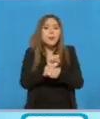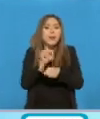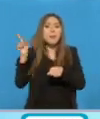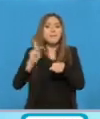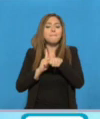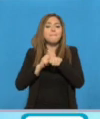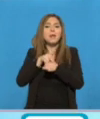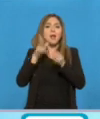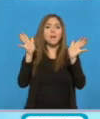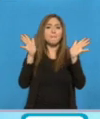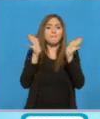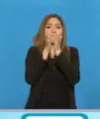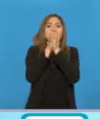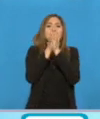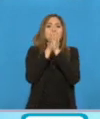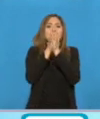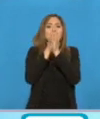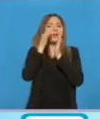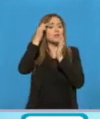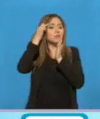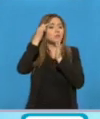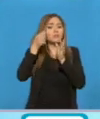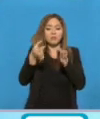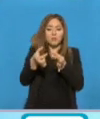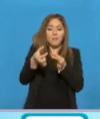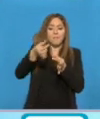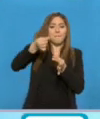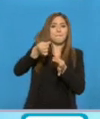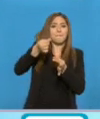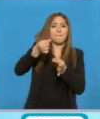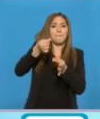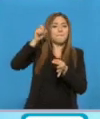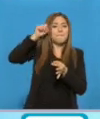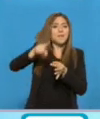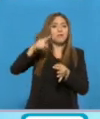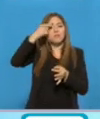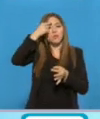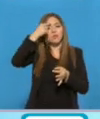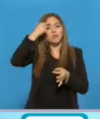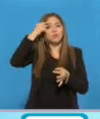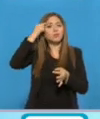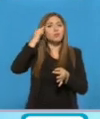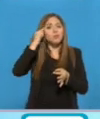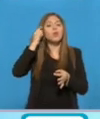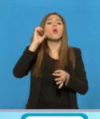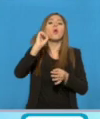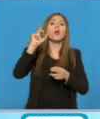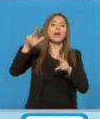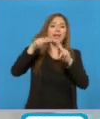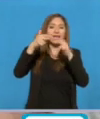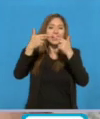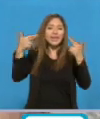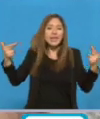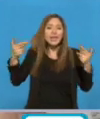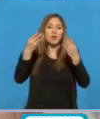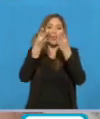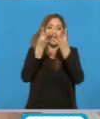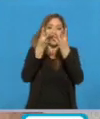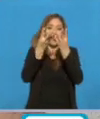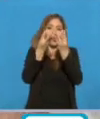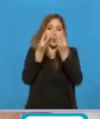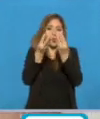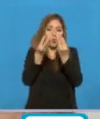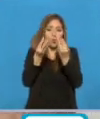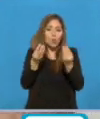pega. Entonces, se pega tu piel. se pega la piel Está en la buenísimo. posición en la que quedó y aunque el hilo se deshaga porque es un hilo absorbible,